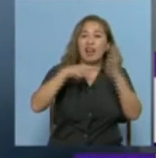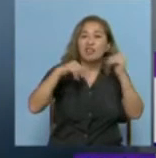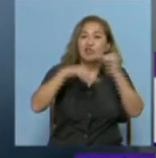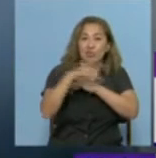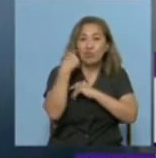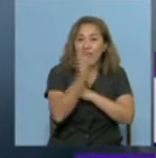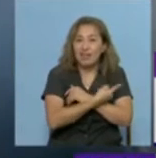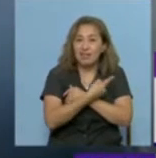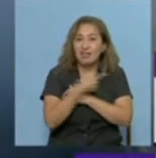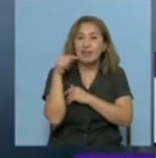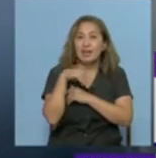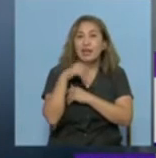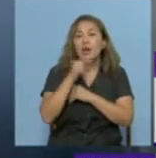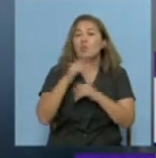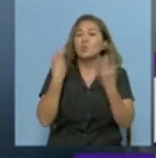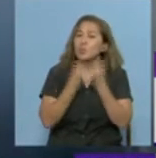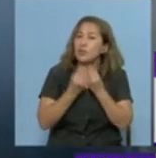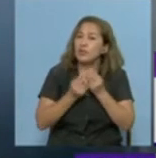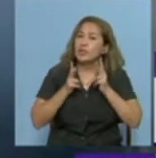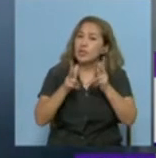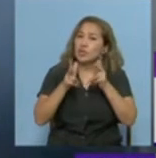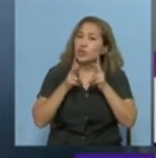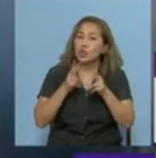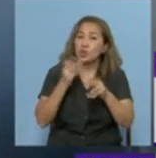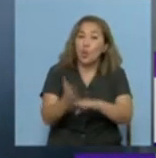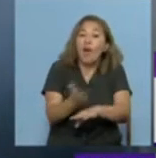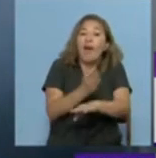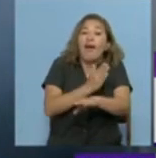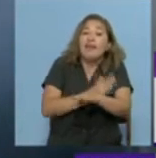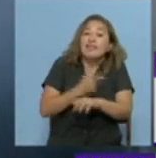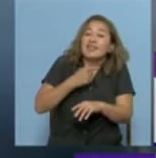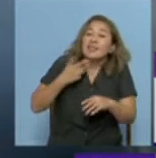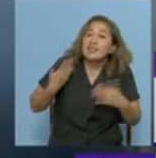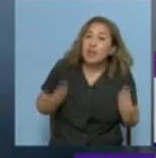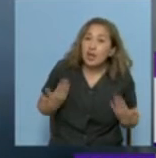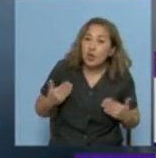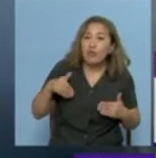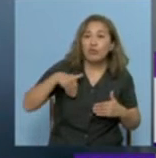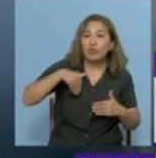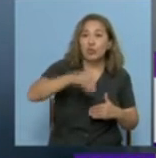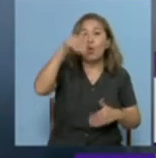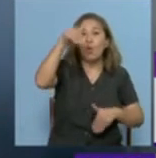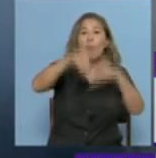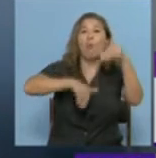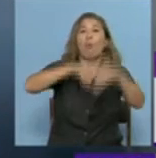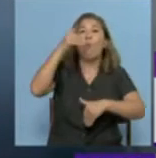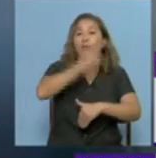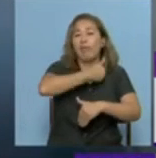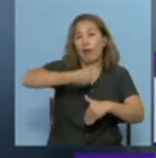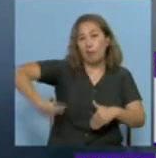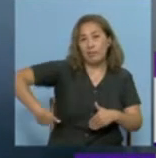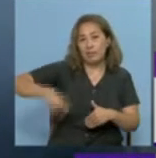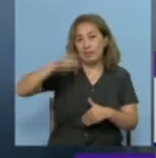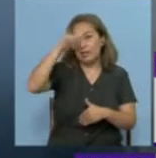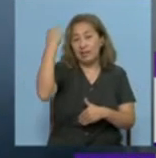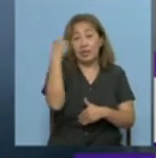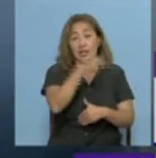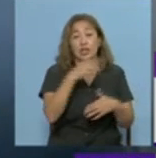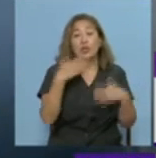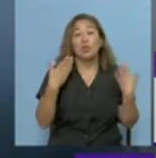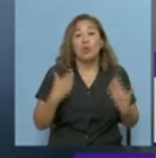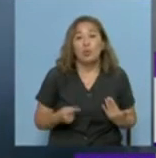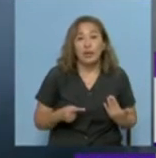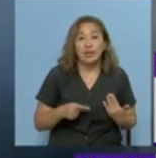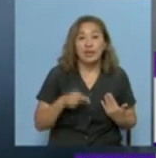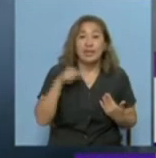he dicho en muchísimas oportunidades, soy precandidato a ser a presidente de la Nación. De la única manera que no me presentaría es